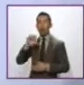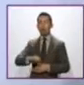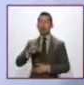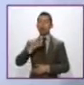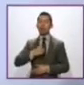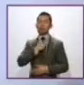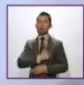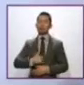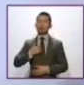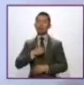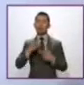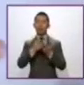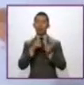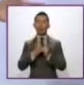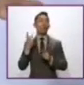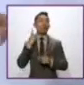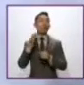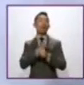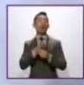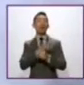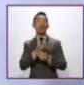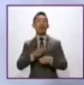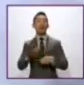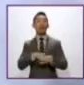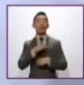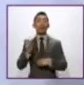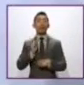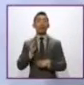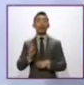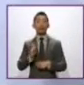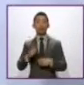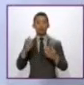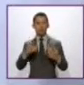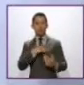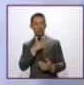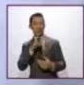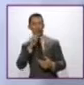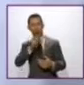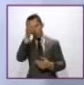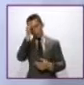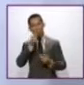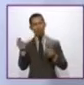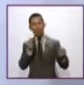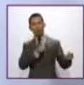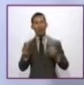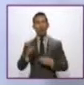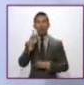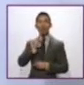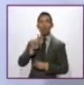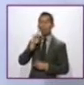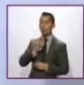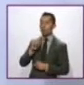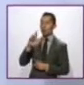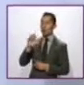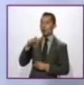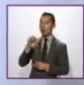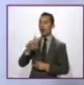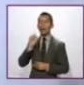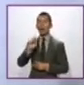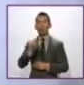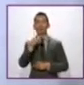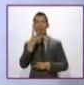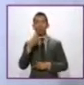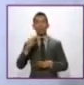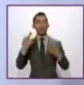la militancia de Morena es porque no se siente representada por ti. Difiero ahí de Raquel, tú no representas la 4T y